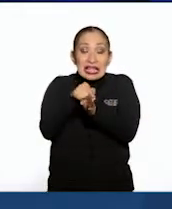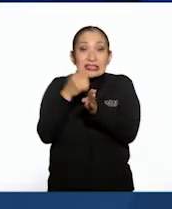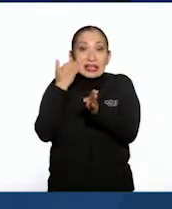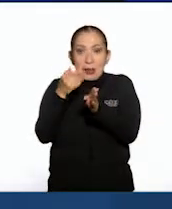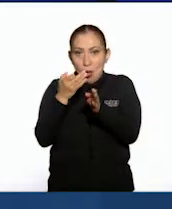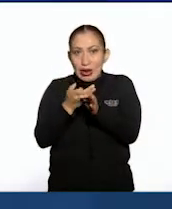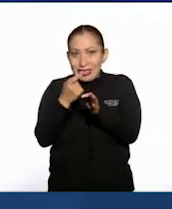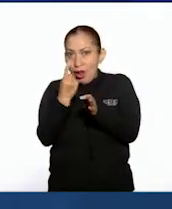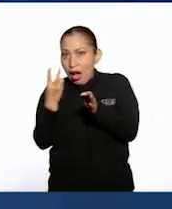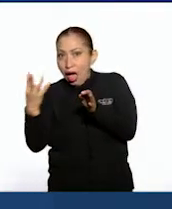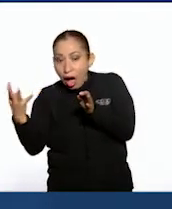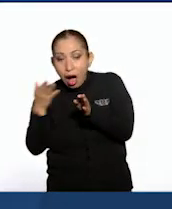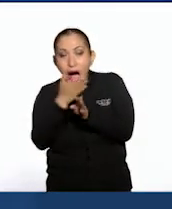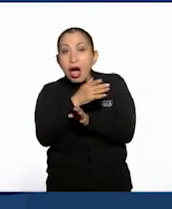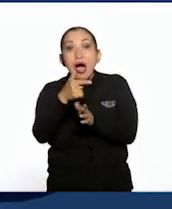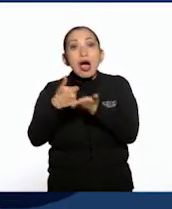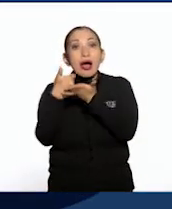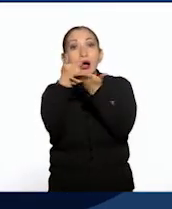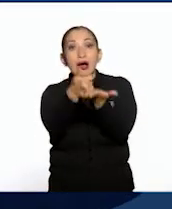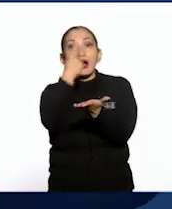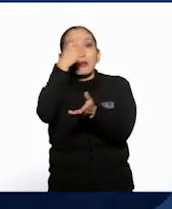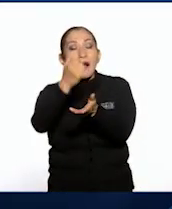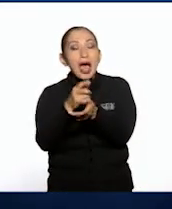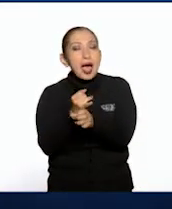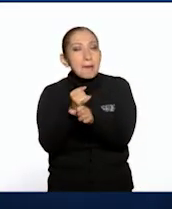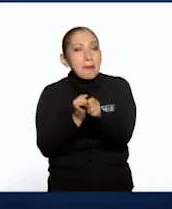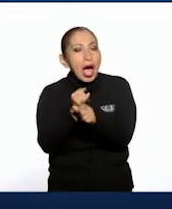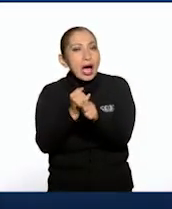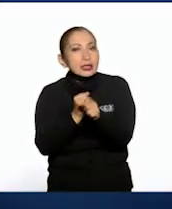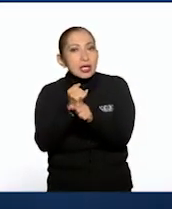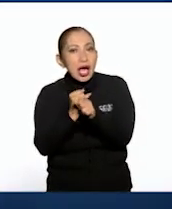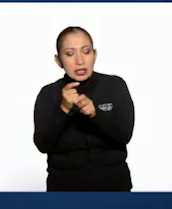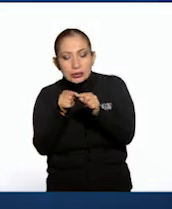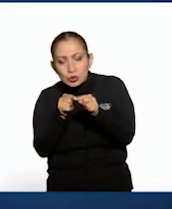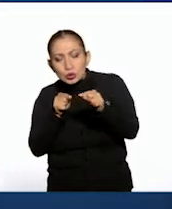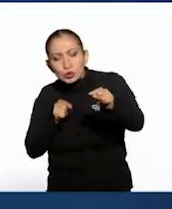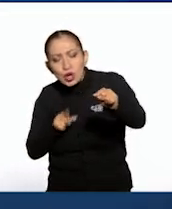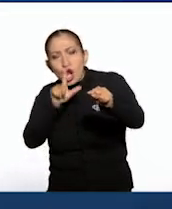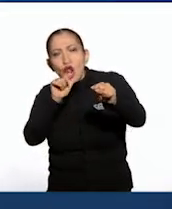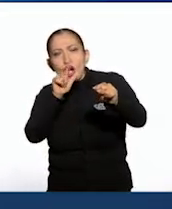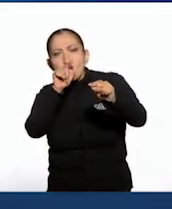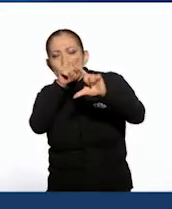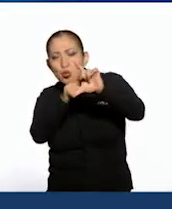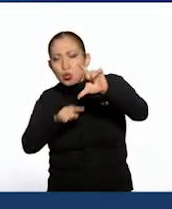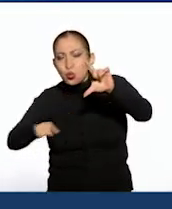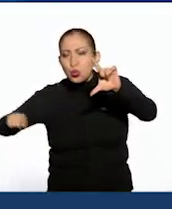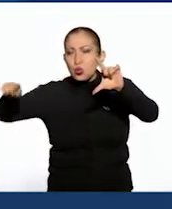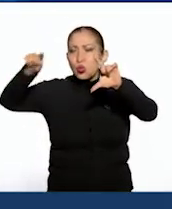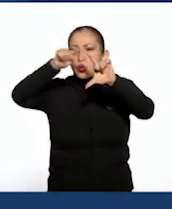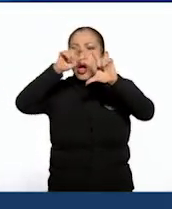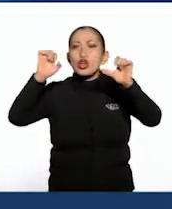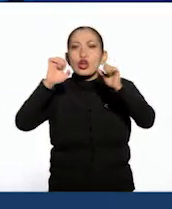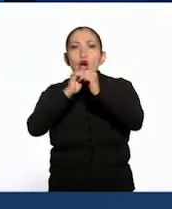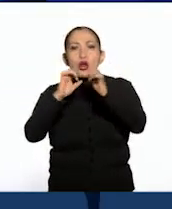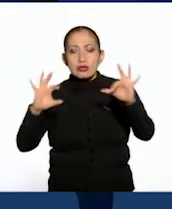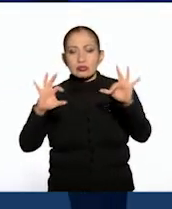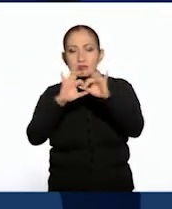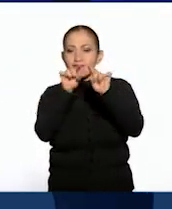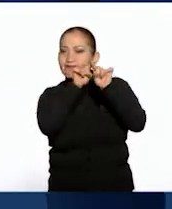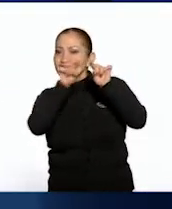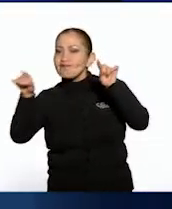eso se piensa que contribuyeron a la investigación de la longitud de la circunferencia en relación con su